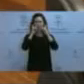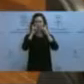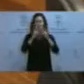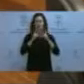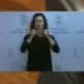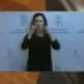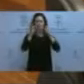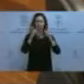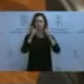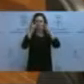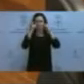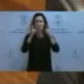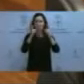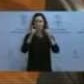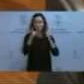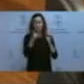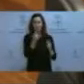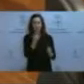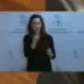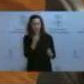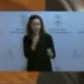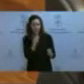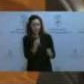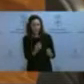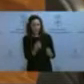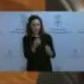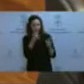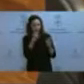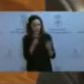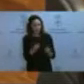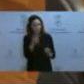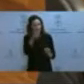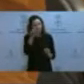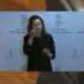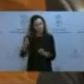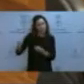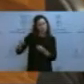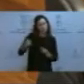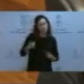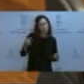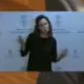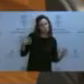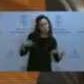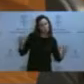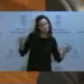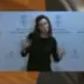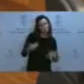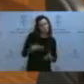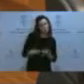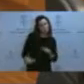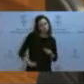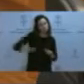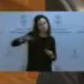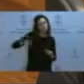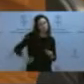comprobó que carecían de justificaciones de la entrega real y efectiva una cantidad de material muy